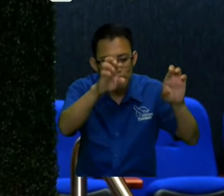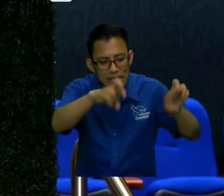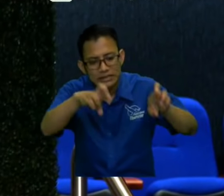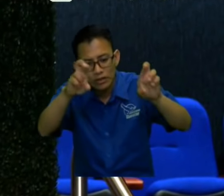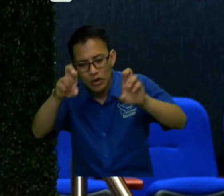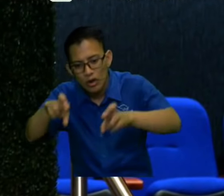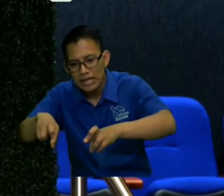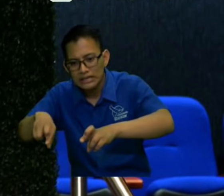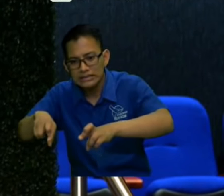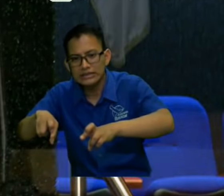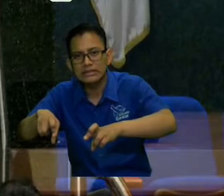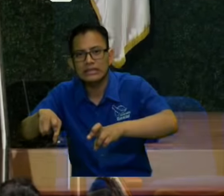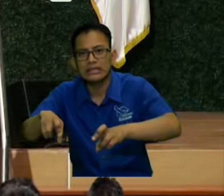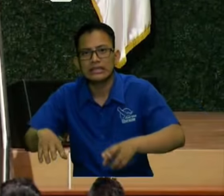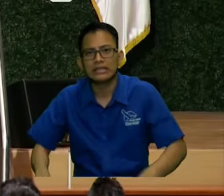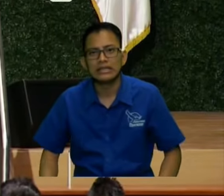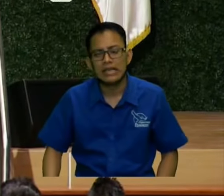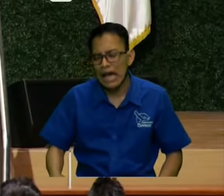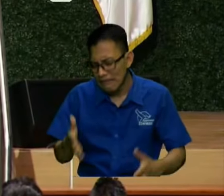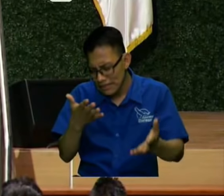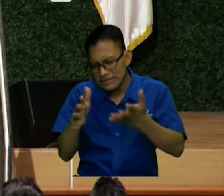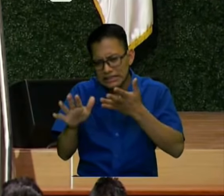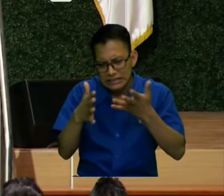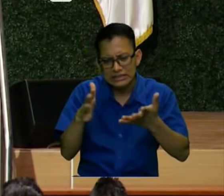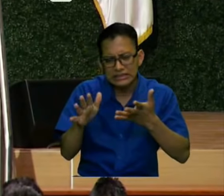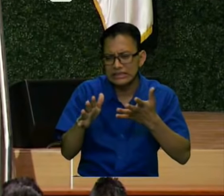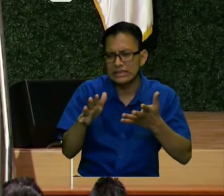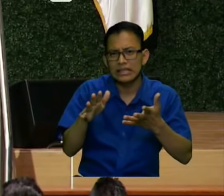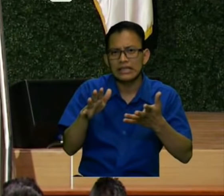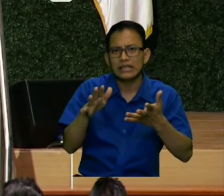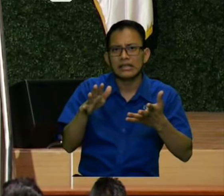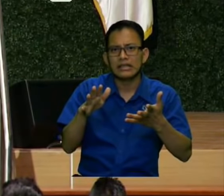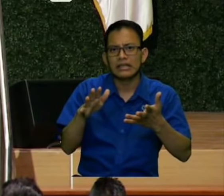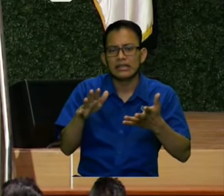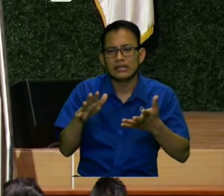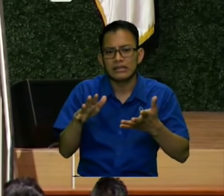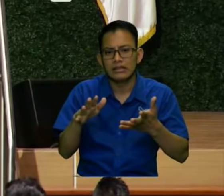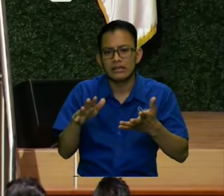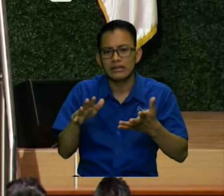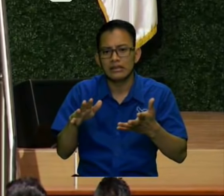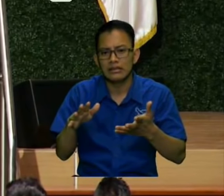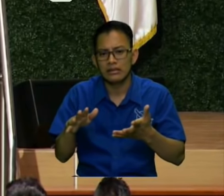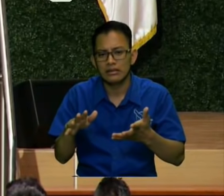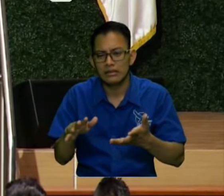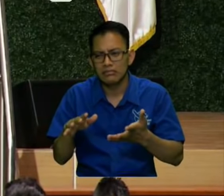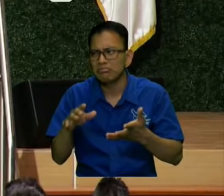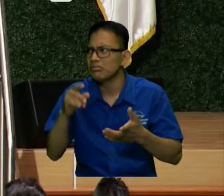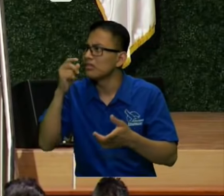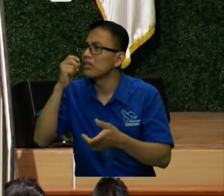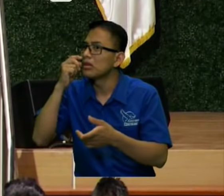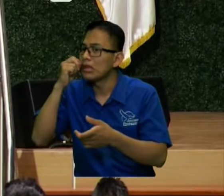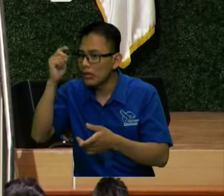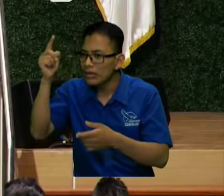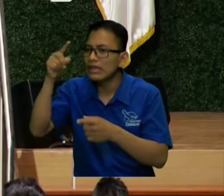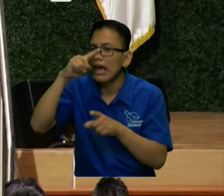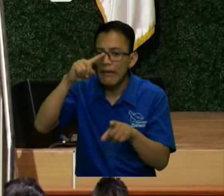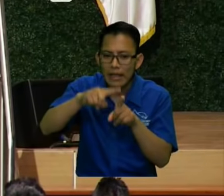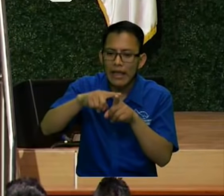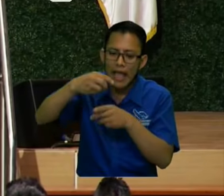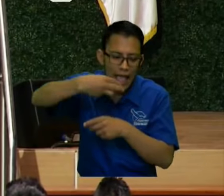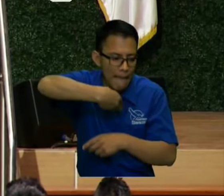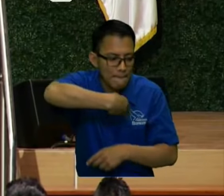son mensajeros humanos. A veces, cuando el Señor le place, envía mensajeros angélicos. Pero eso será otra